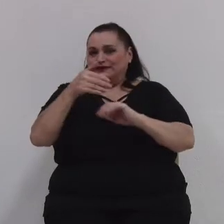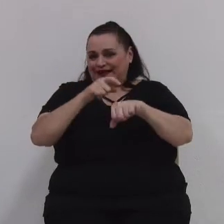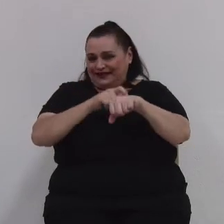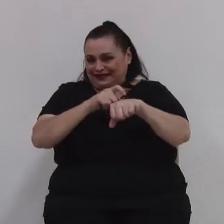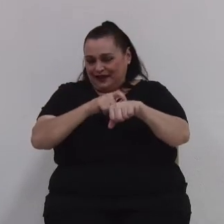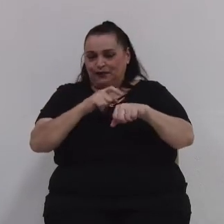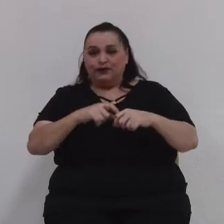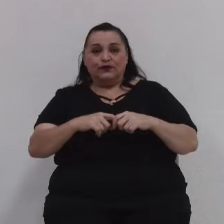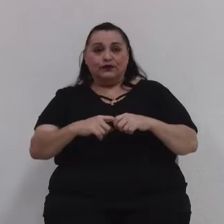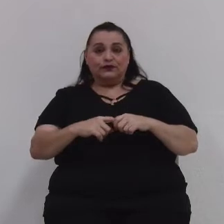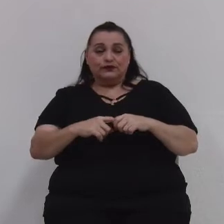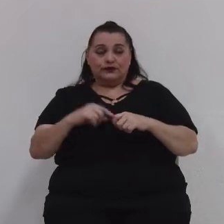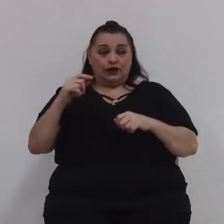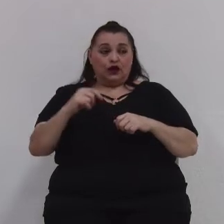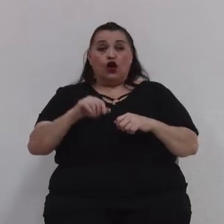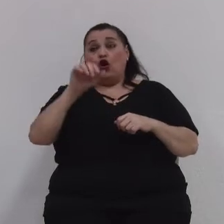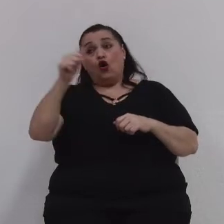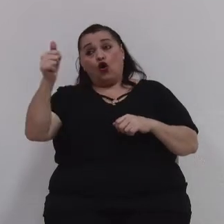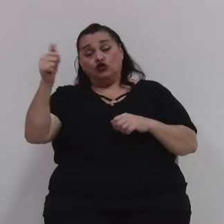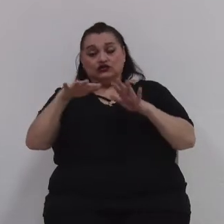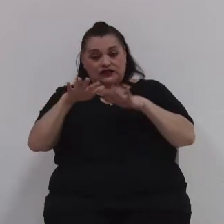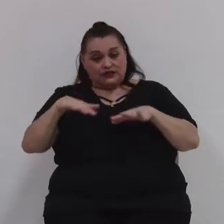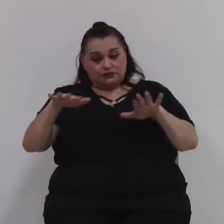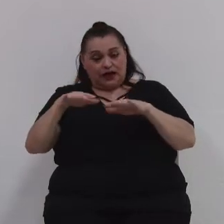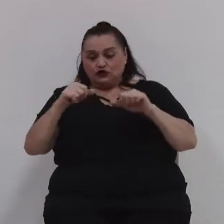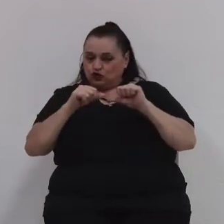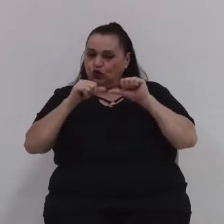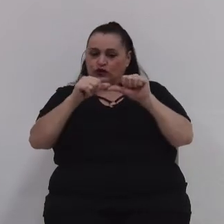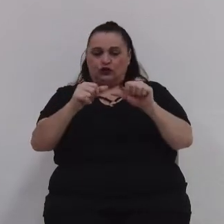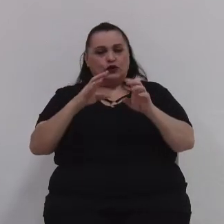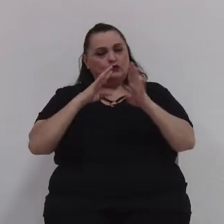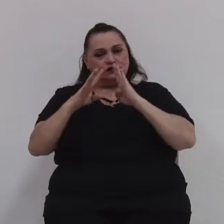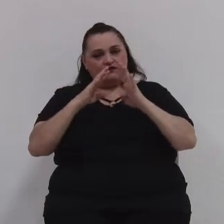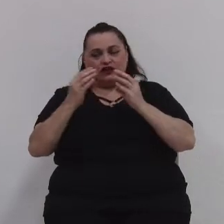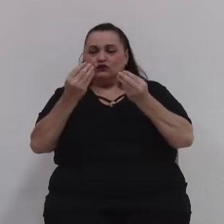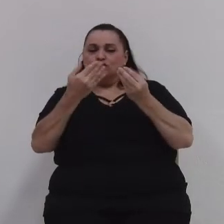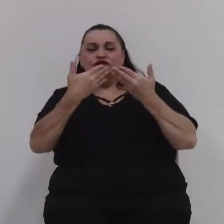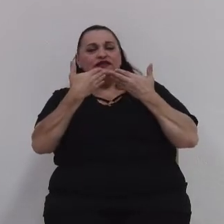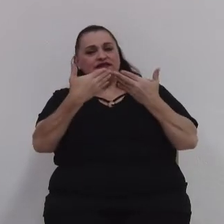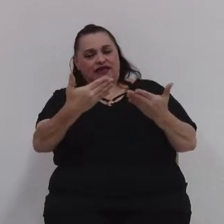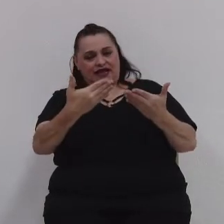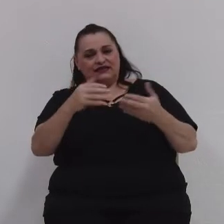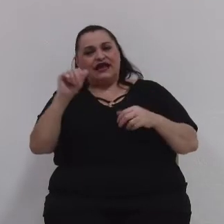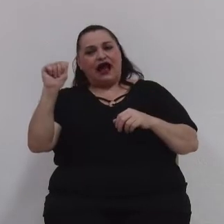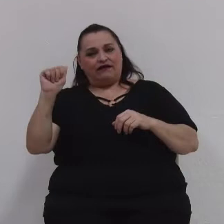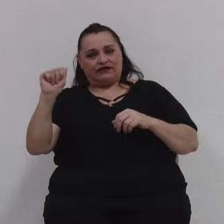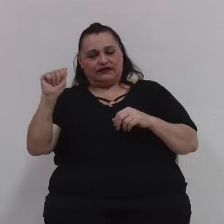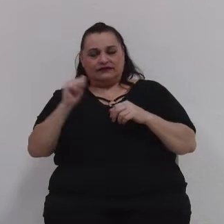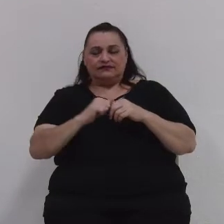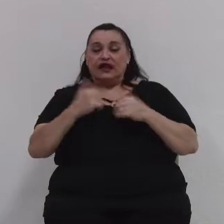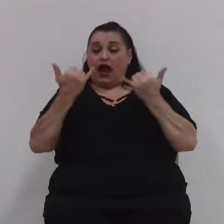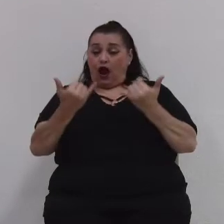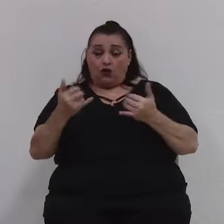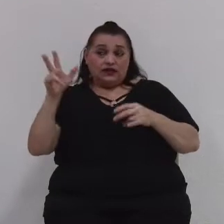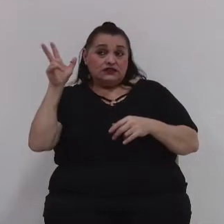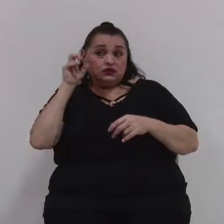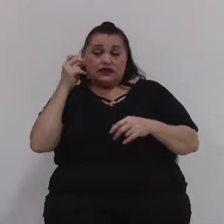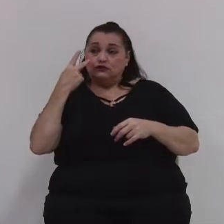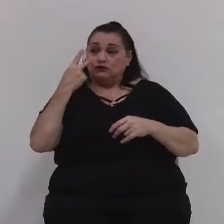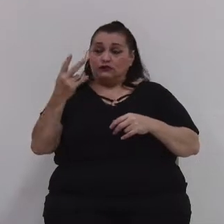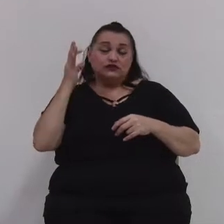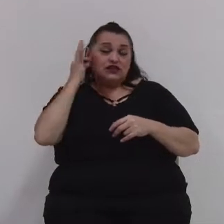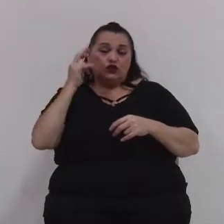en los otros espacios que tengamos podemos hablar de otros. Muchísimas gracias, Abril. Gracias. Ahora veremos y escucharemos a la